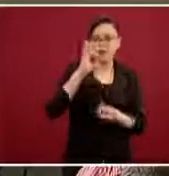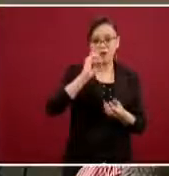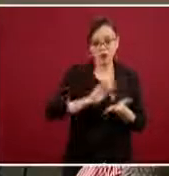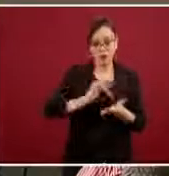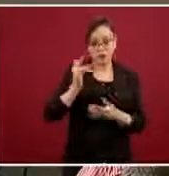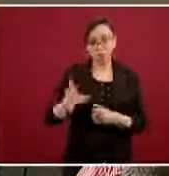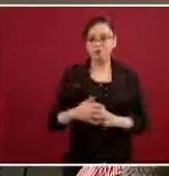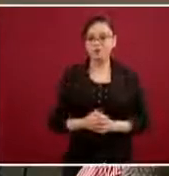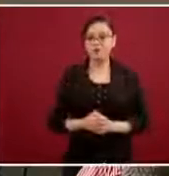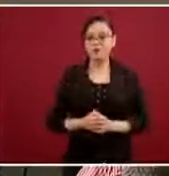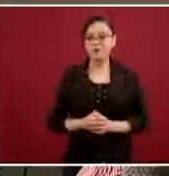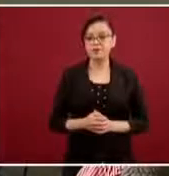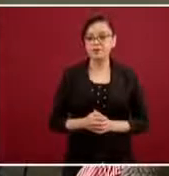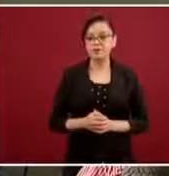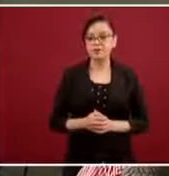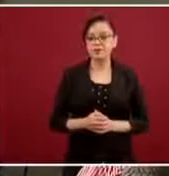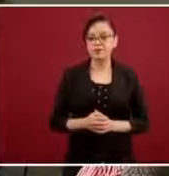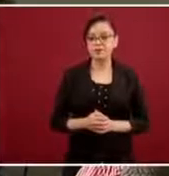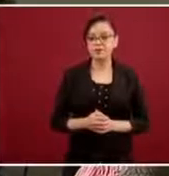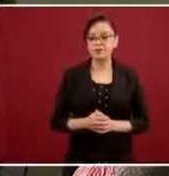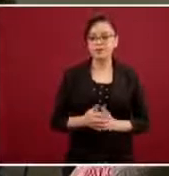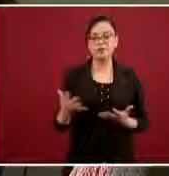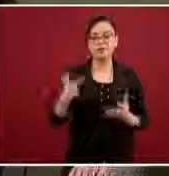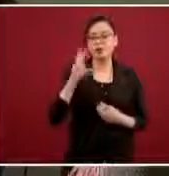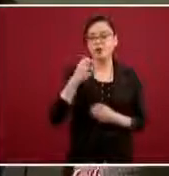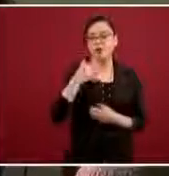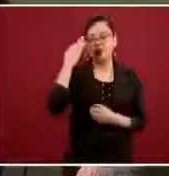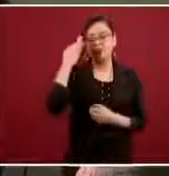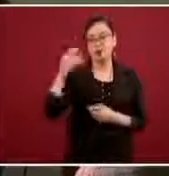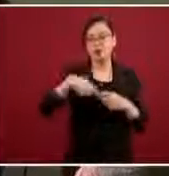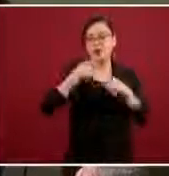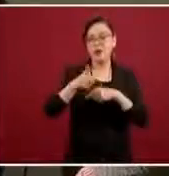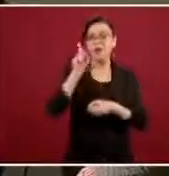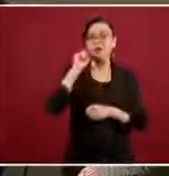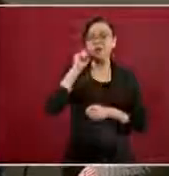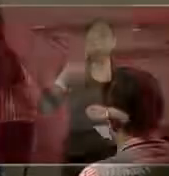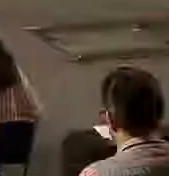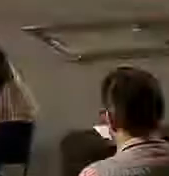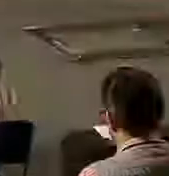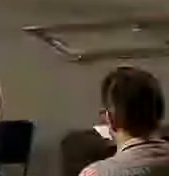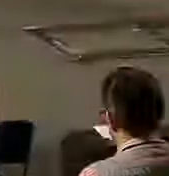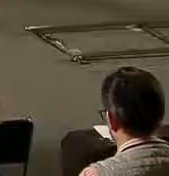gracias. Doctor, una última de este lado. Ya no nos da tiempo, lo dejo para mañana, usted empieza mañana.